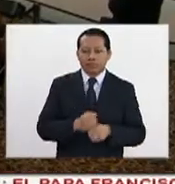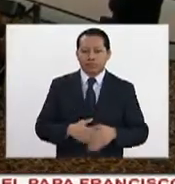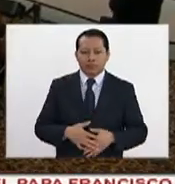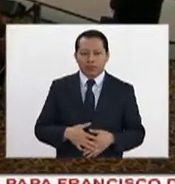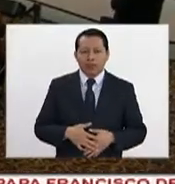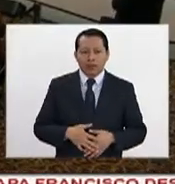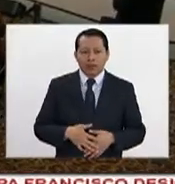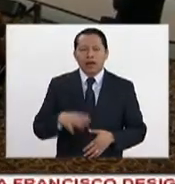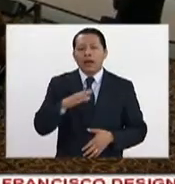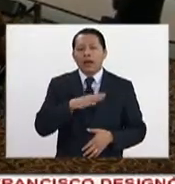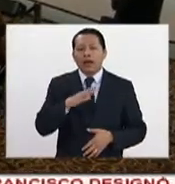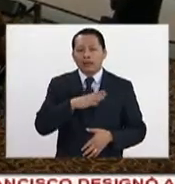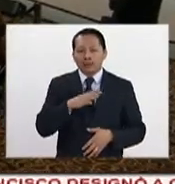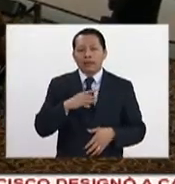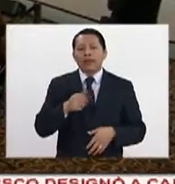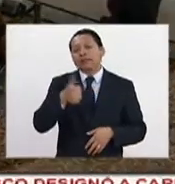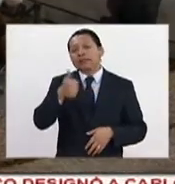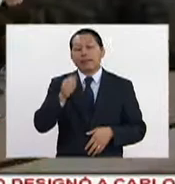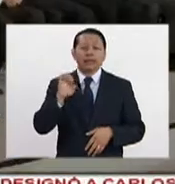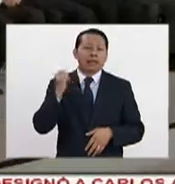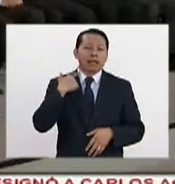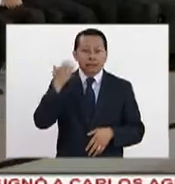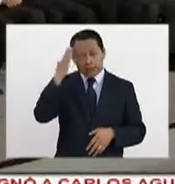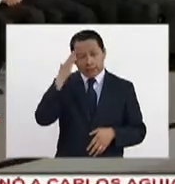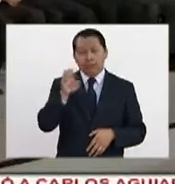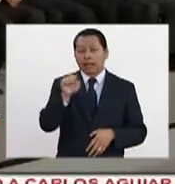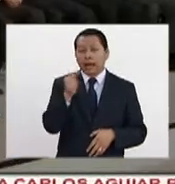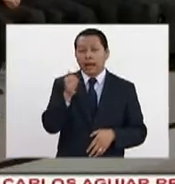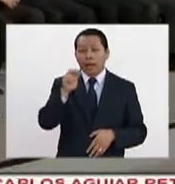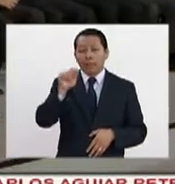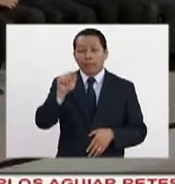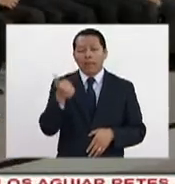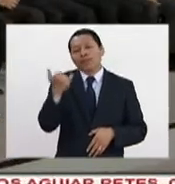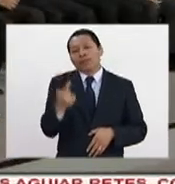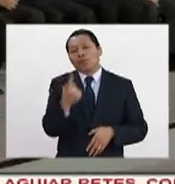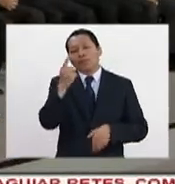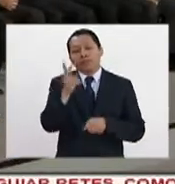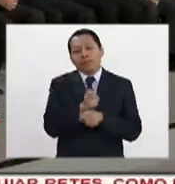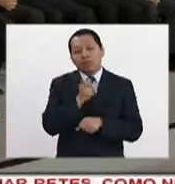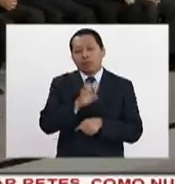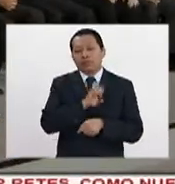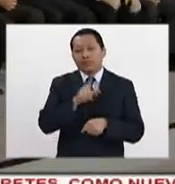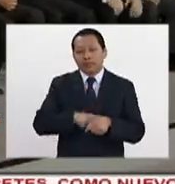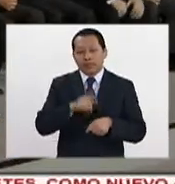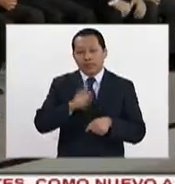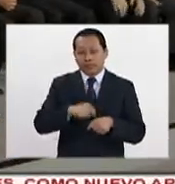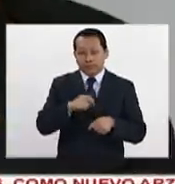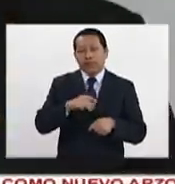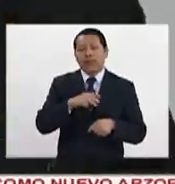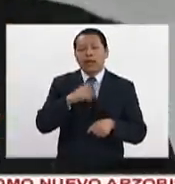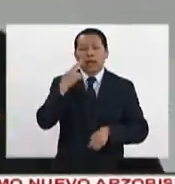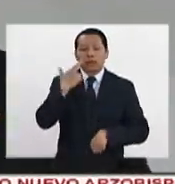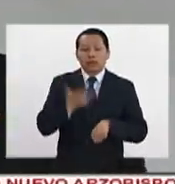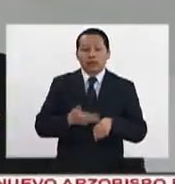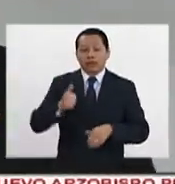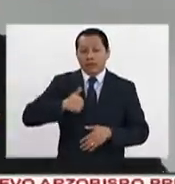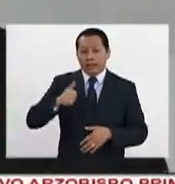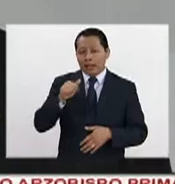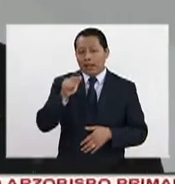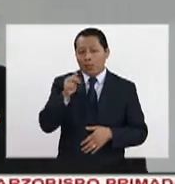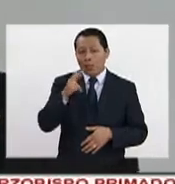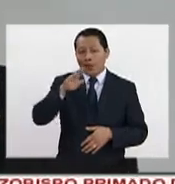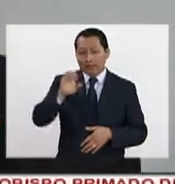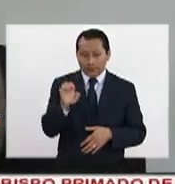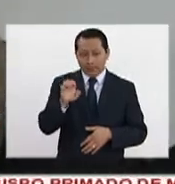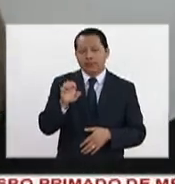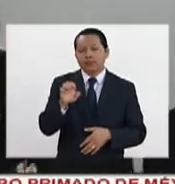el evento estuvieron presentes 6 extitulares de la Zagarpa y un invitado especial, el ministro de Agricultura de Canadá, Lawrence